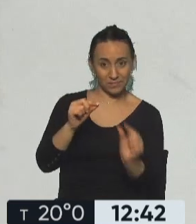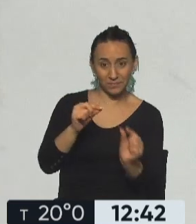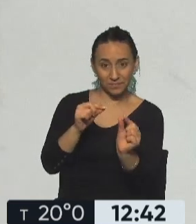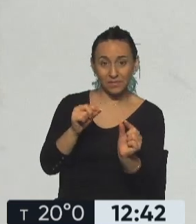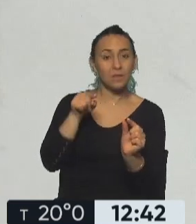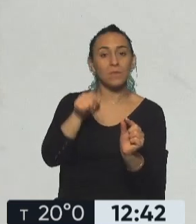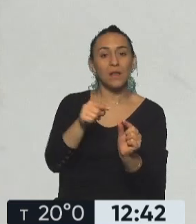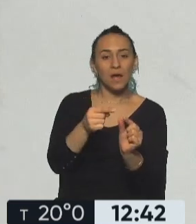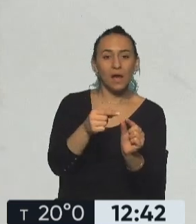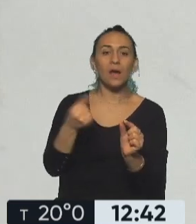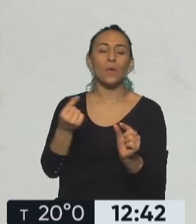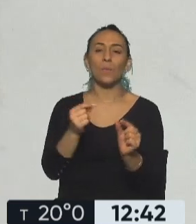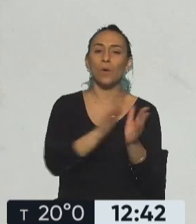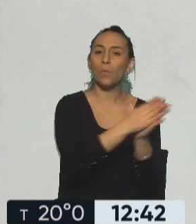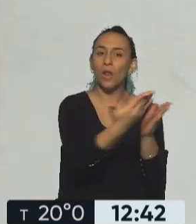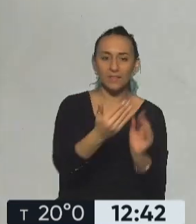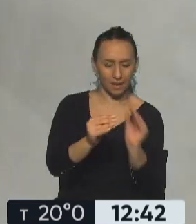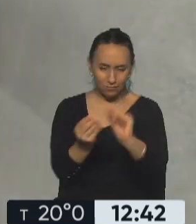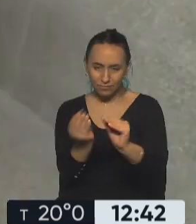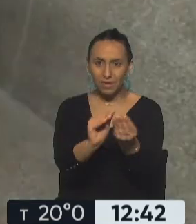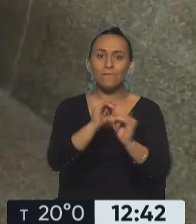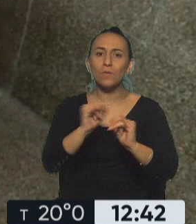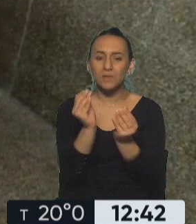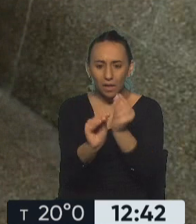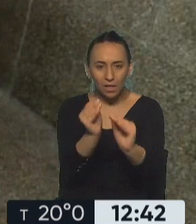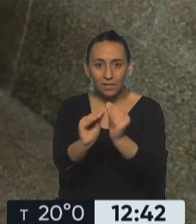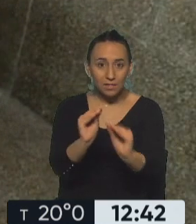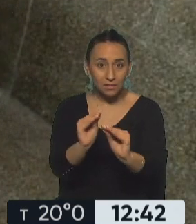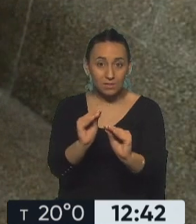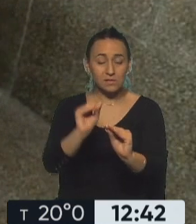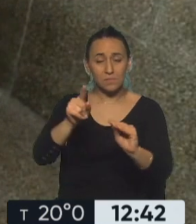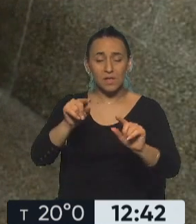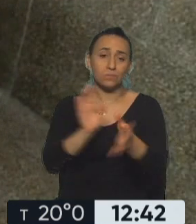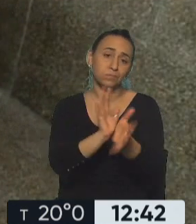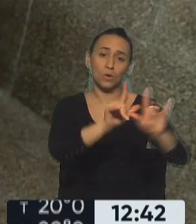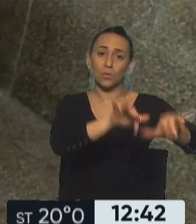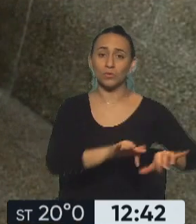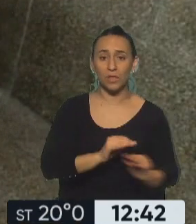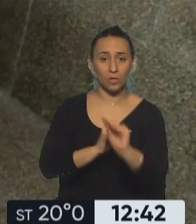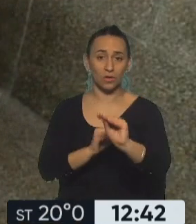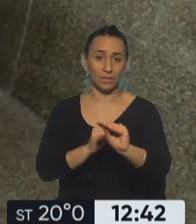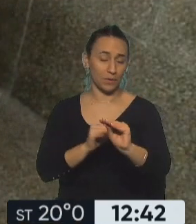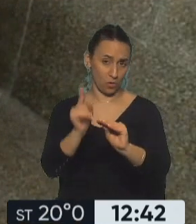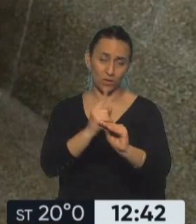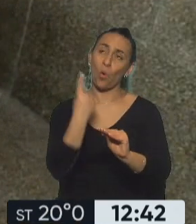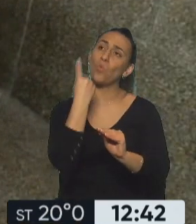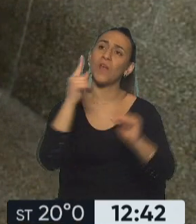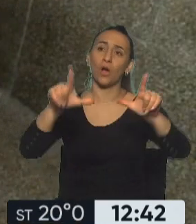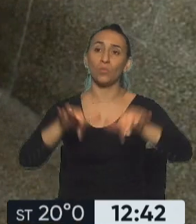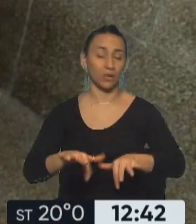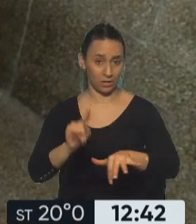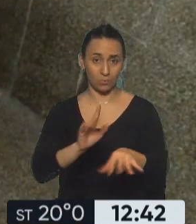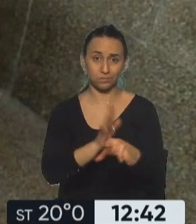cada boleta también son computadoras. No es una computadora, son un montón de